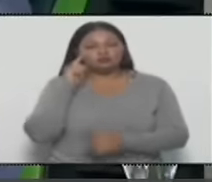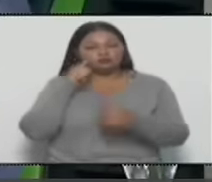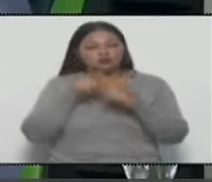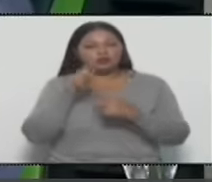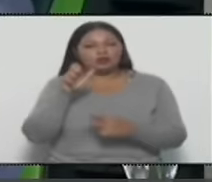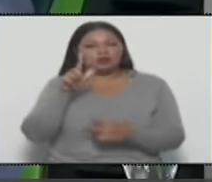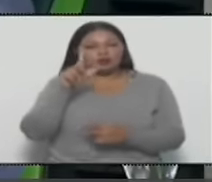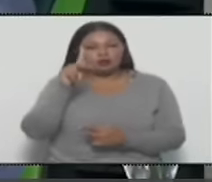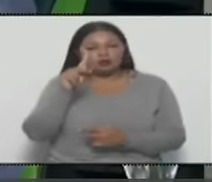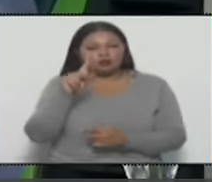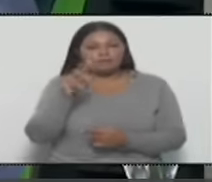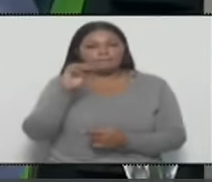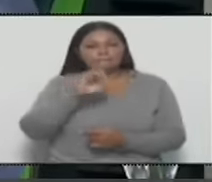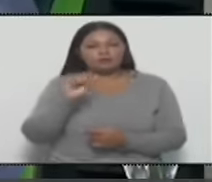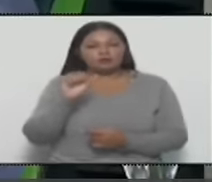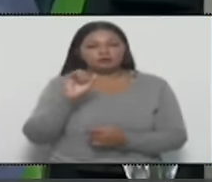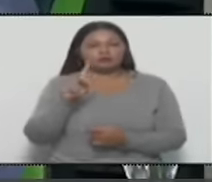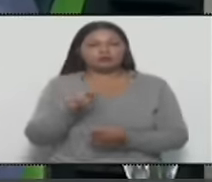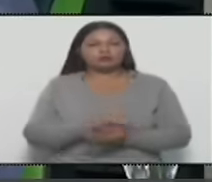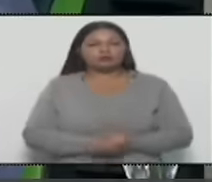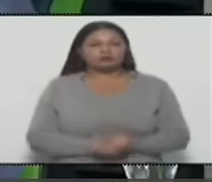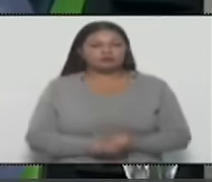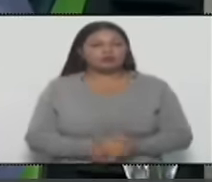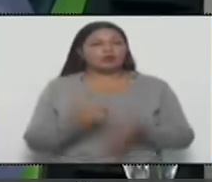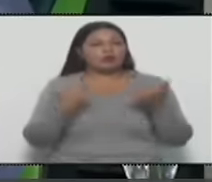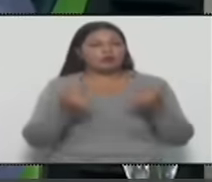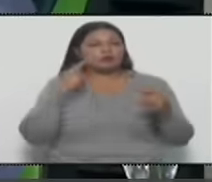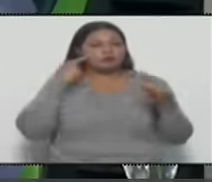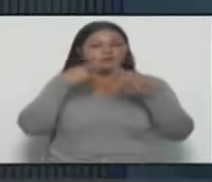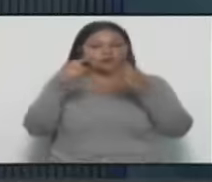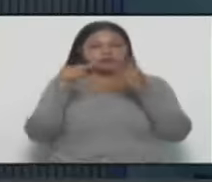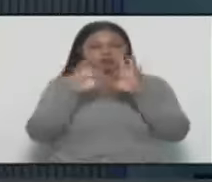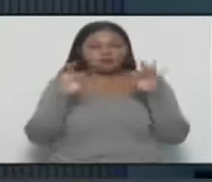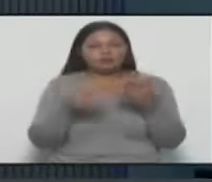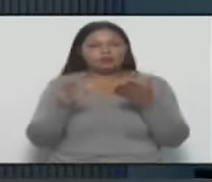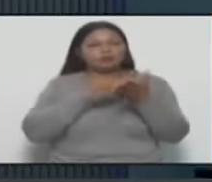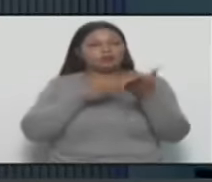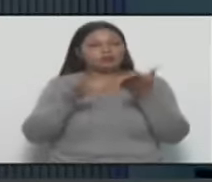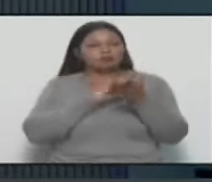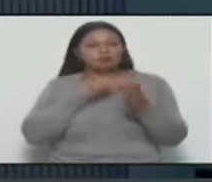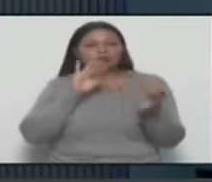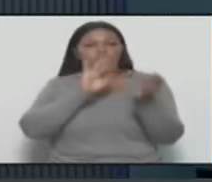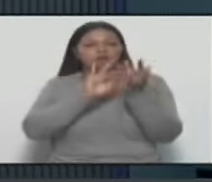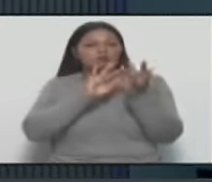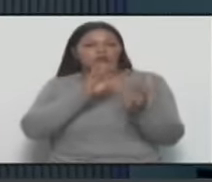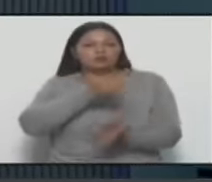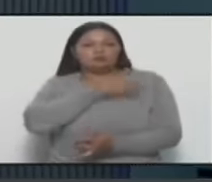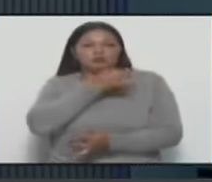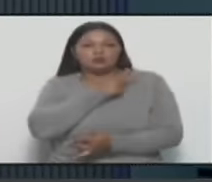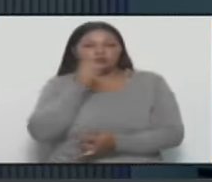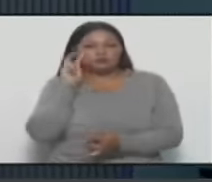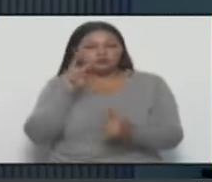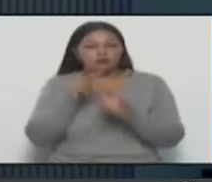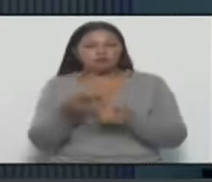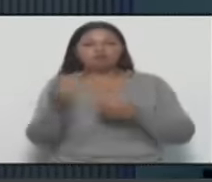ejemplo. Ahora, las plataformas digitales, las redes sociales han formado